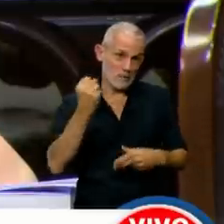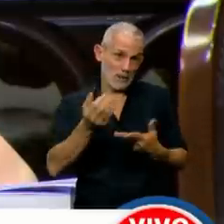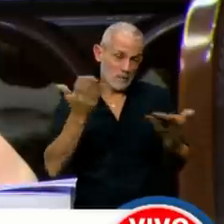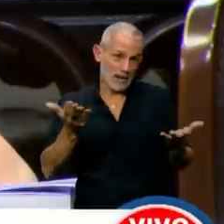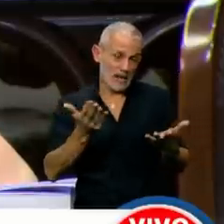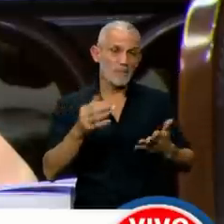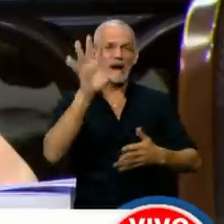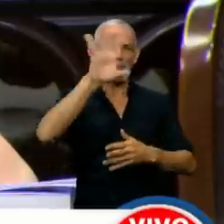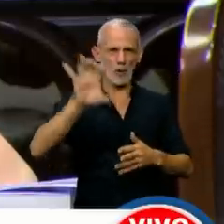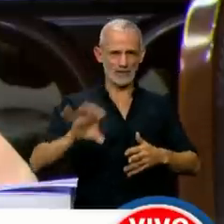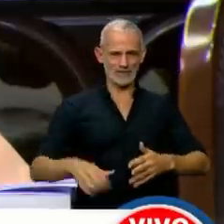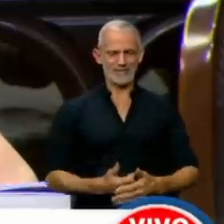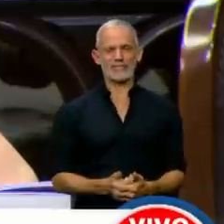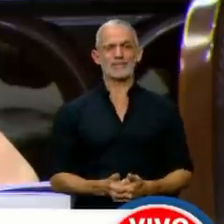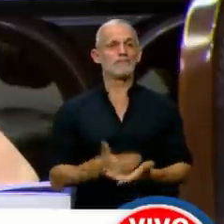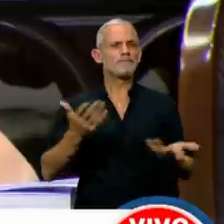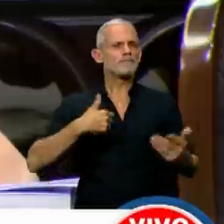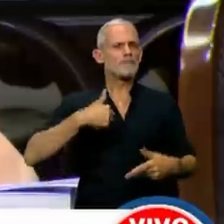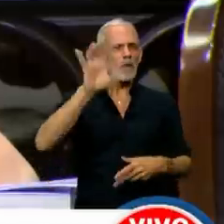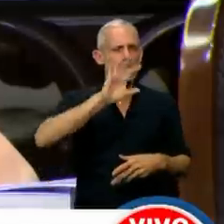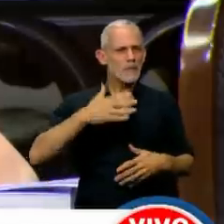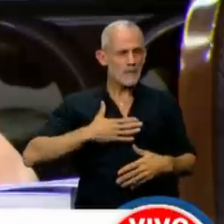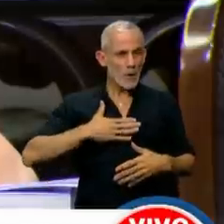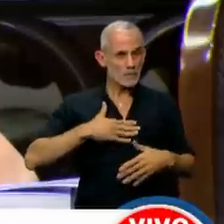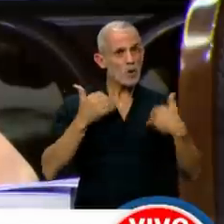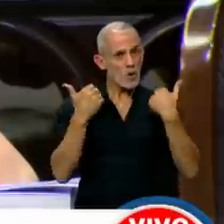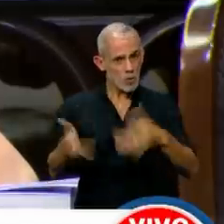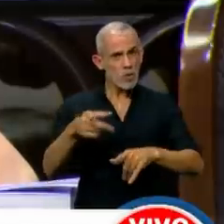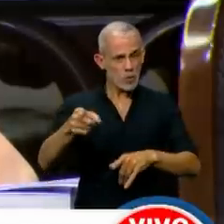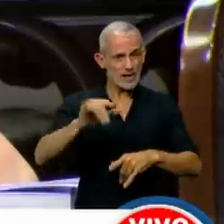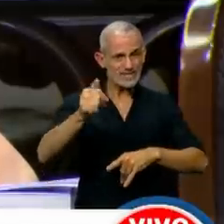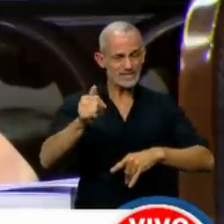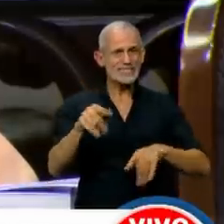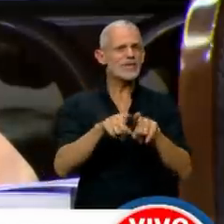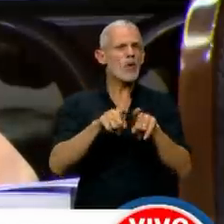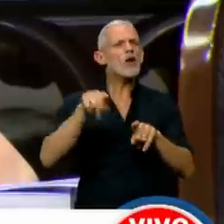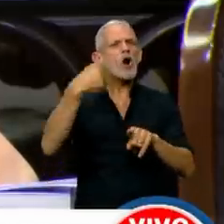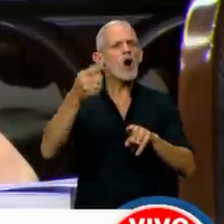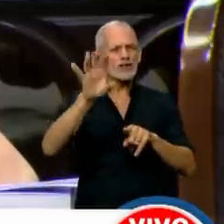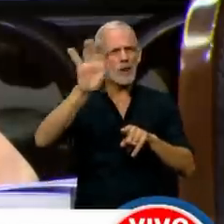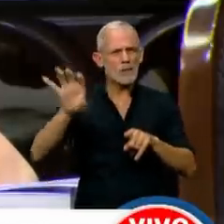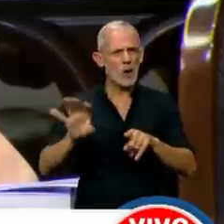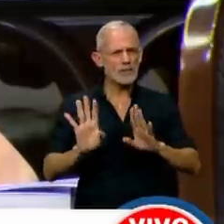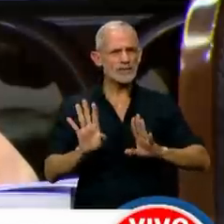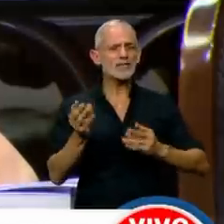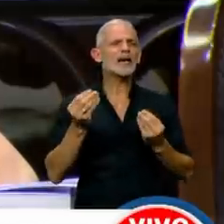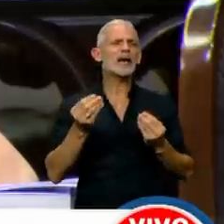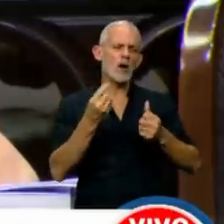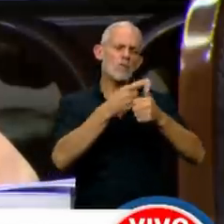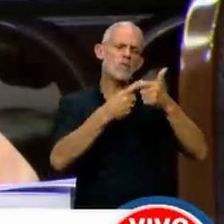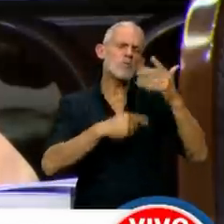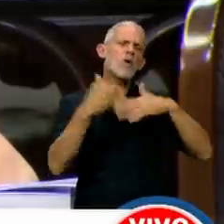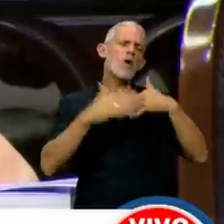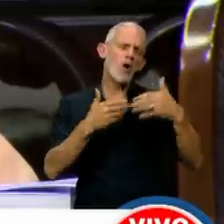para nuestras provincias mi provincia va a ser favorecida como tantas otras provincias de nuestro país con muchas